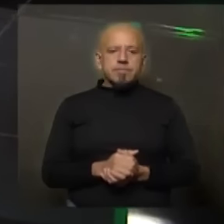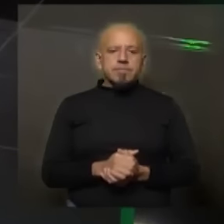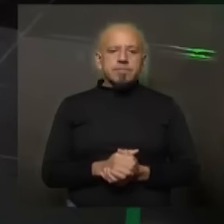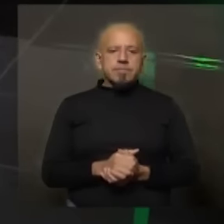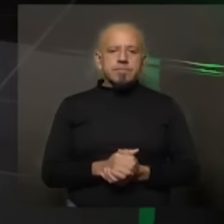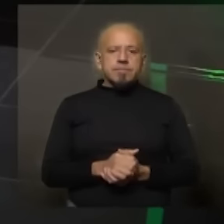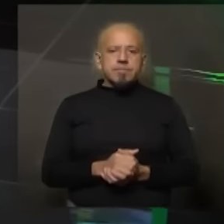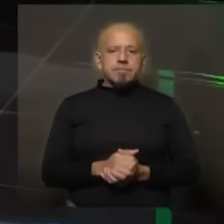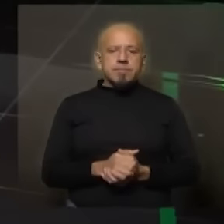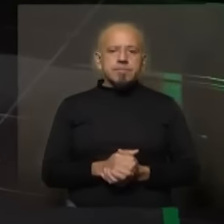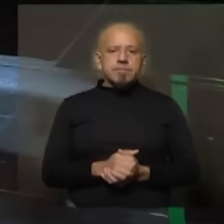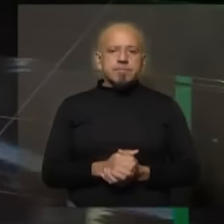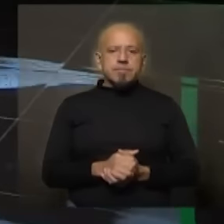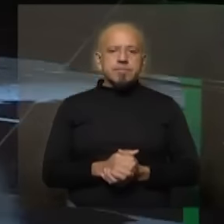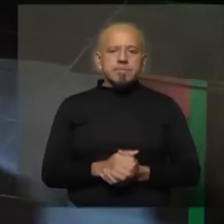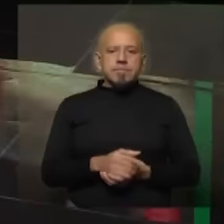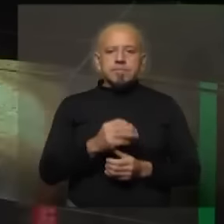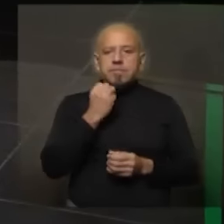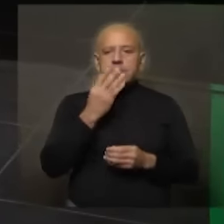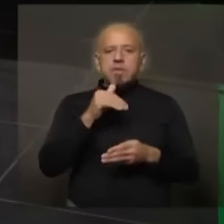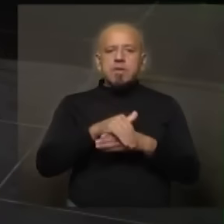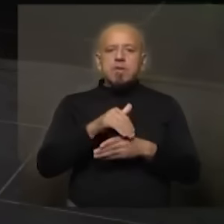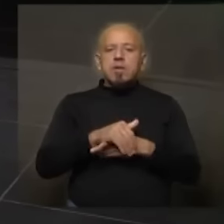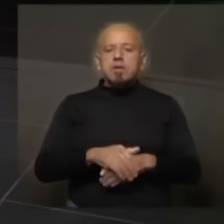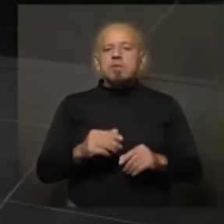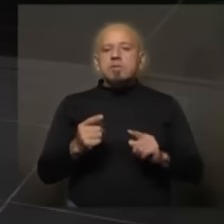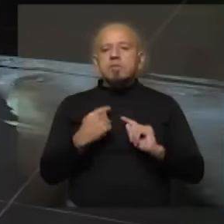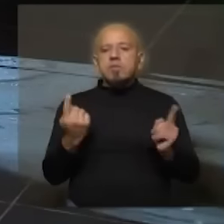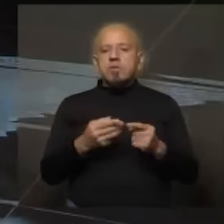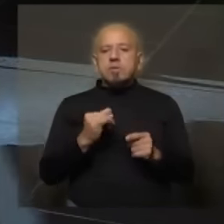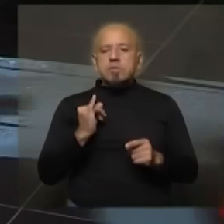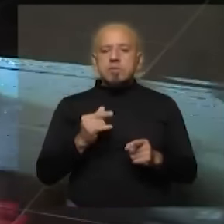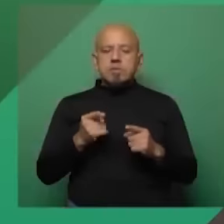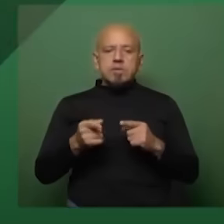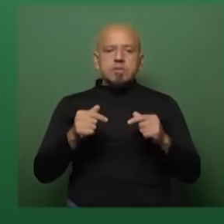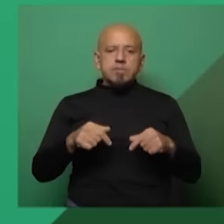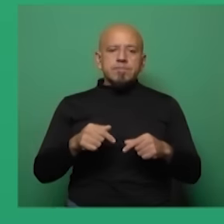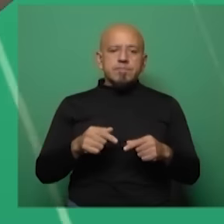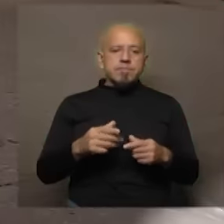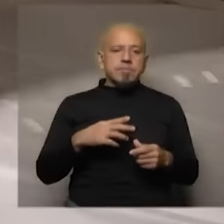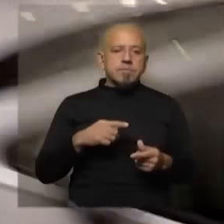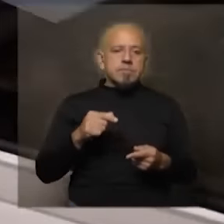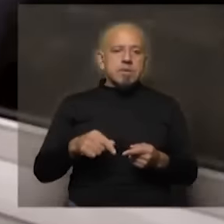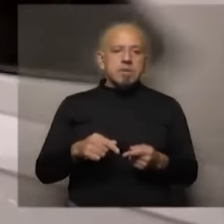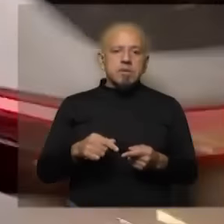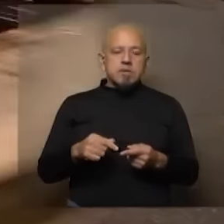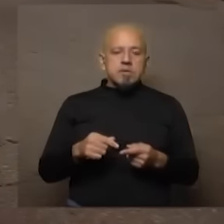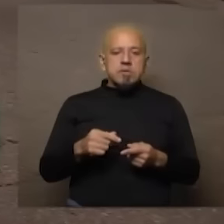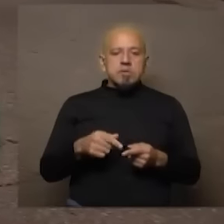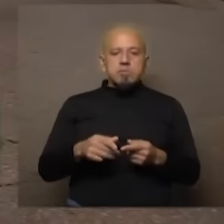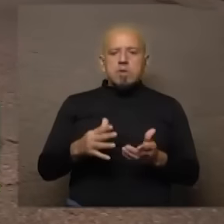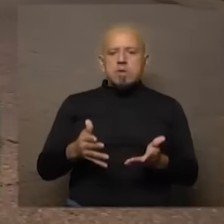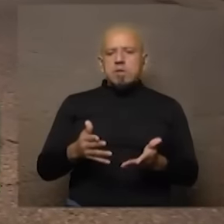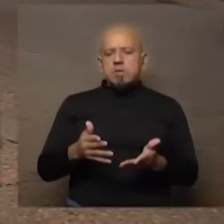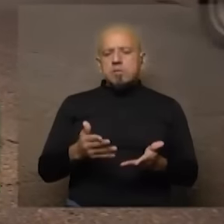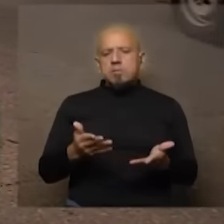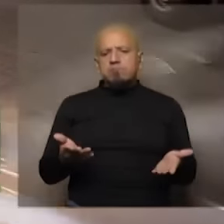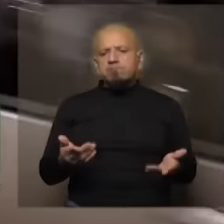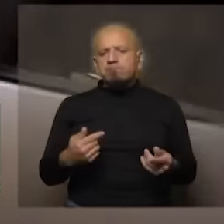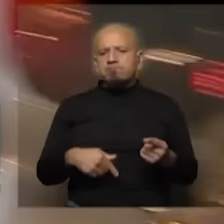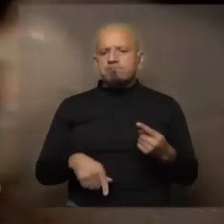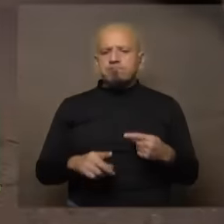¿Cómo estás, Martín, Natalia? Muy buenas tardes para todos y todas. Así es, estamos aquí en el centro de Montevideo para profundizar